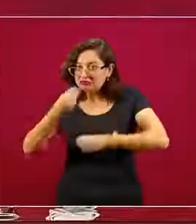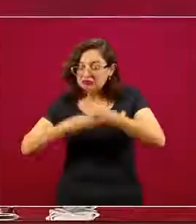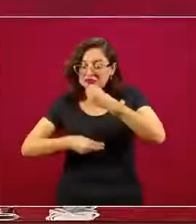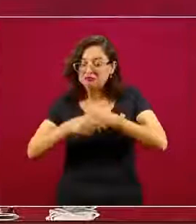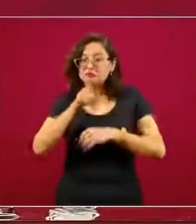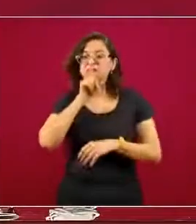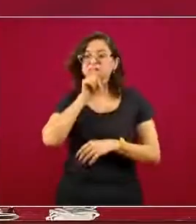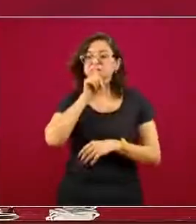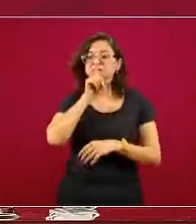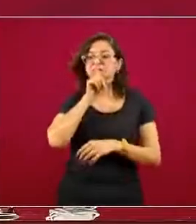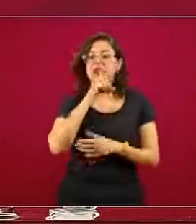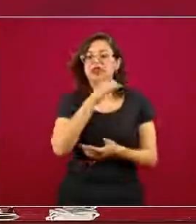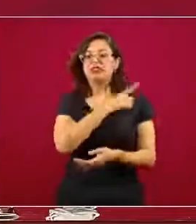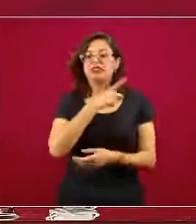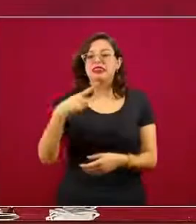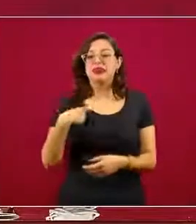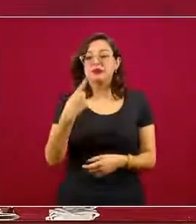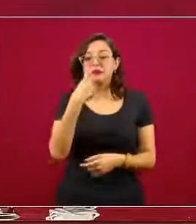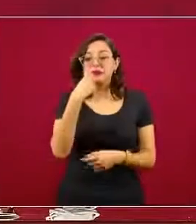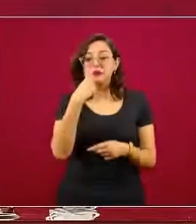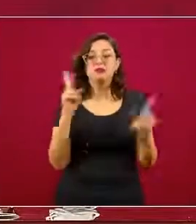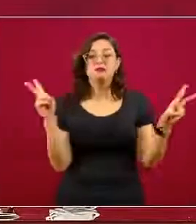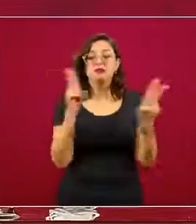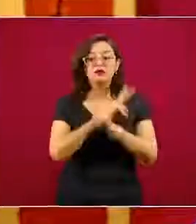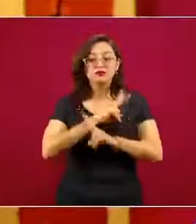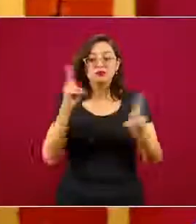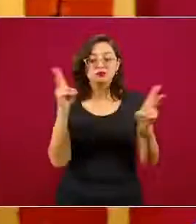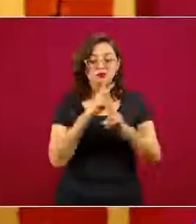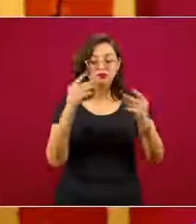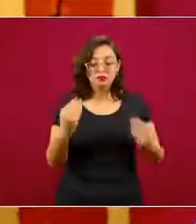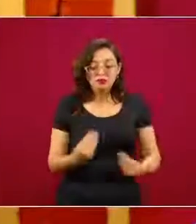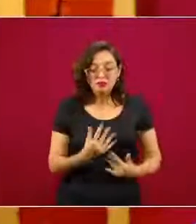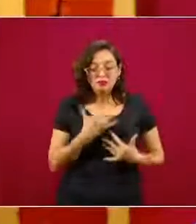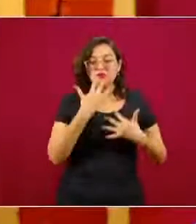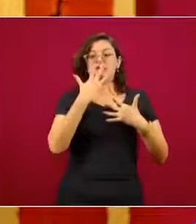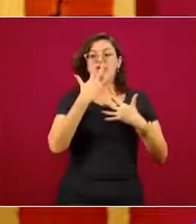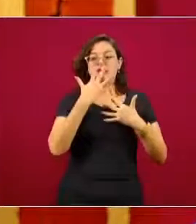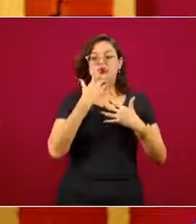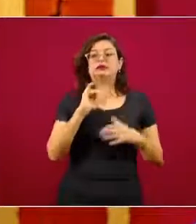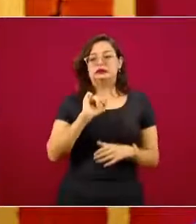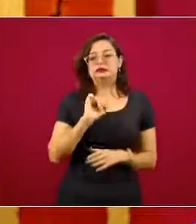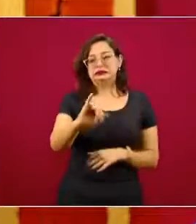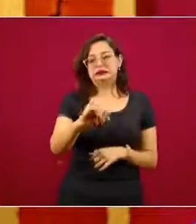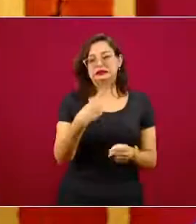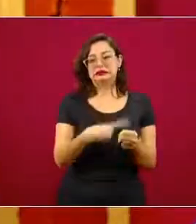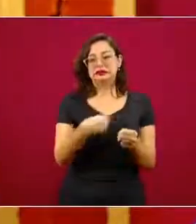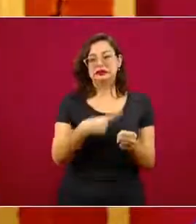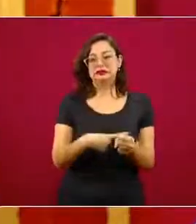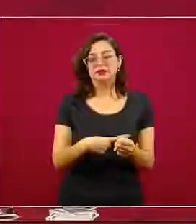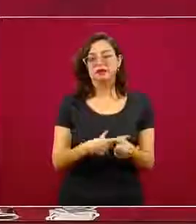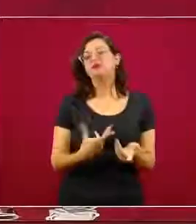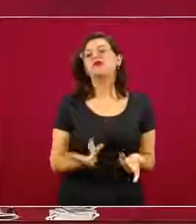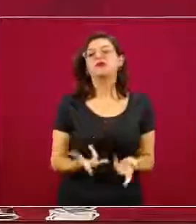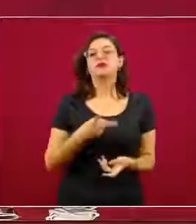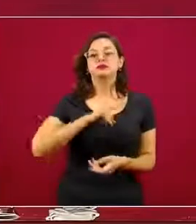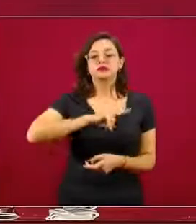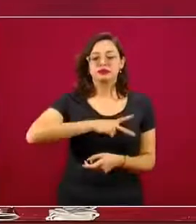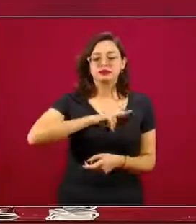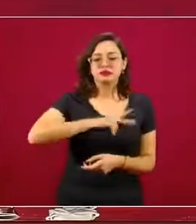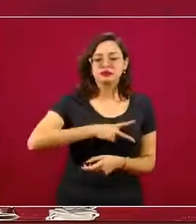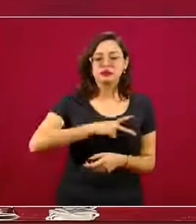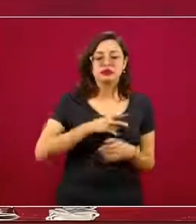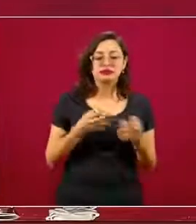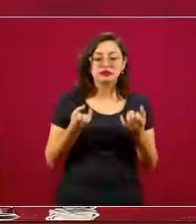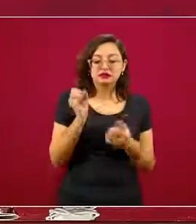sino más bien la entrada tiene que ser por vía respiratoria, siendo un virus cuyas características moleculares,